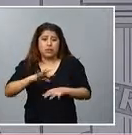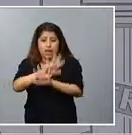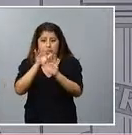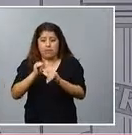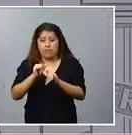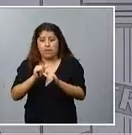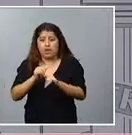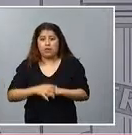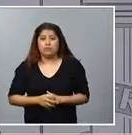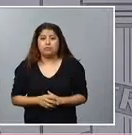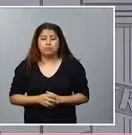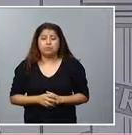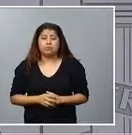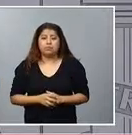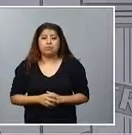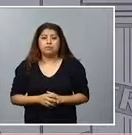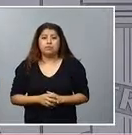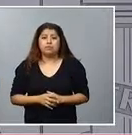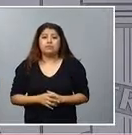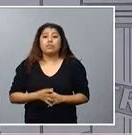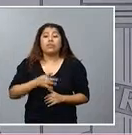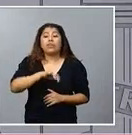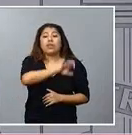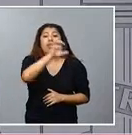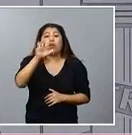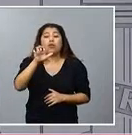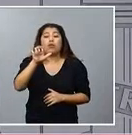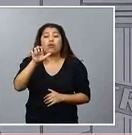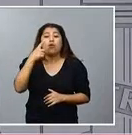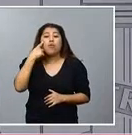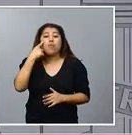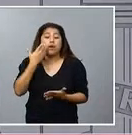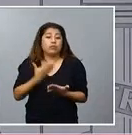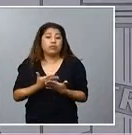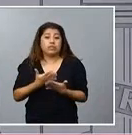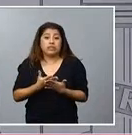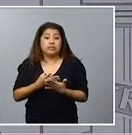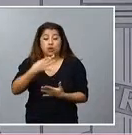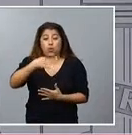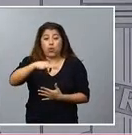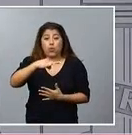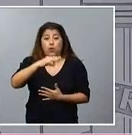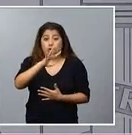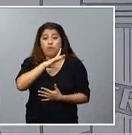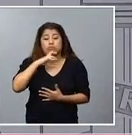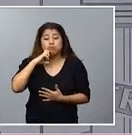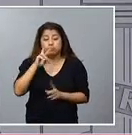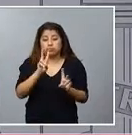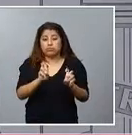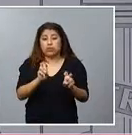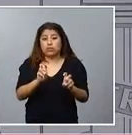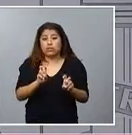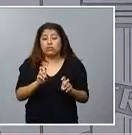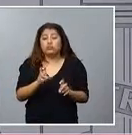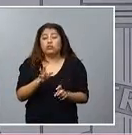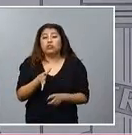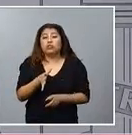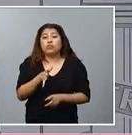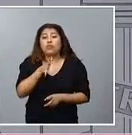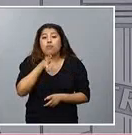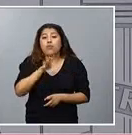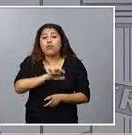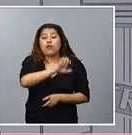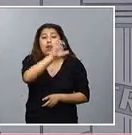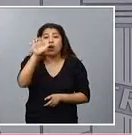creo, honestamente, que nuestro continente puede dar un testimonio único y valioso en ese sentido, porque Europa ha